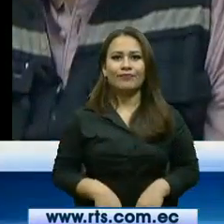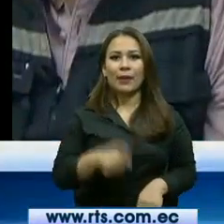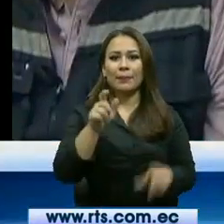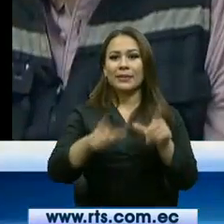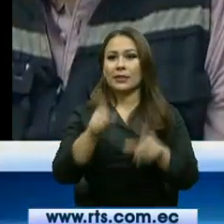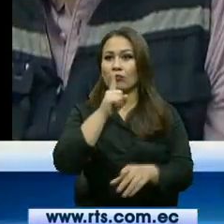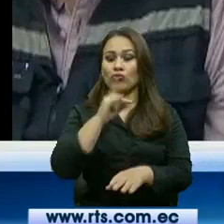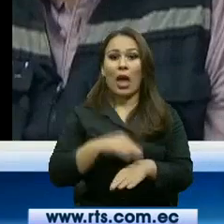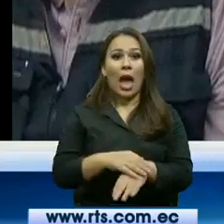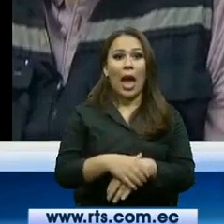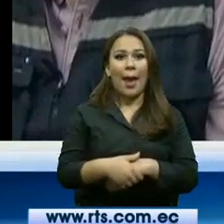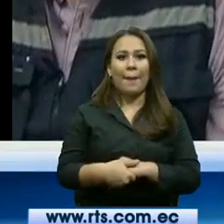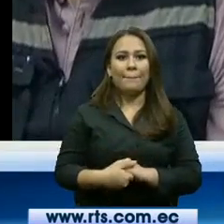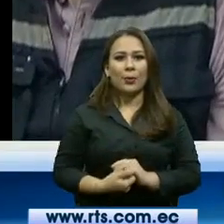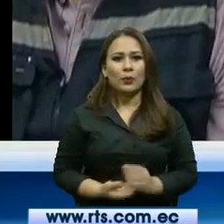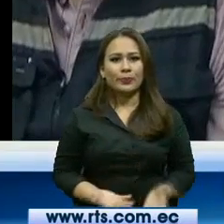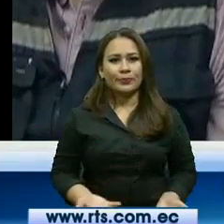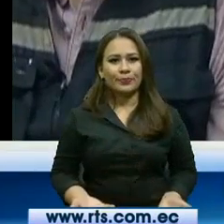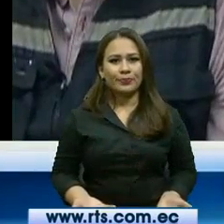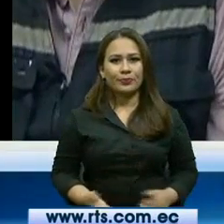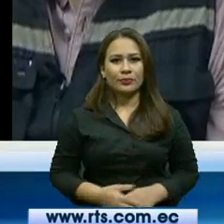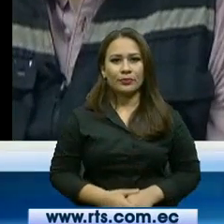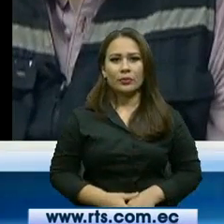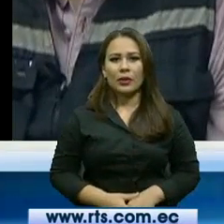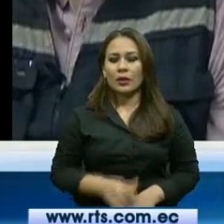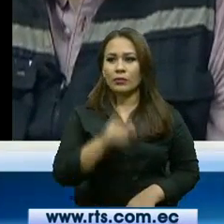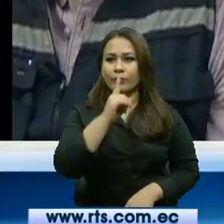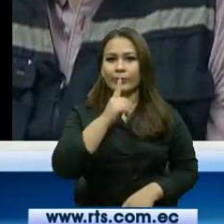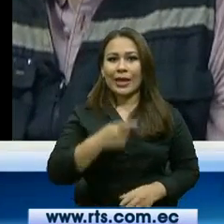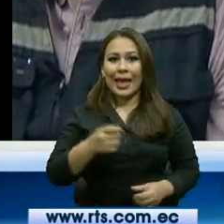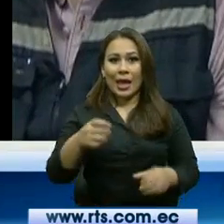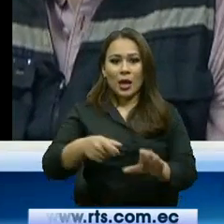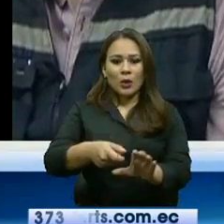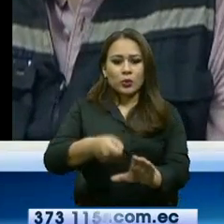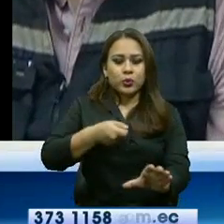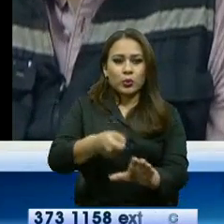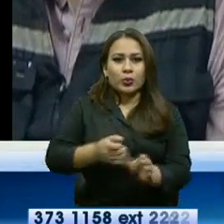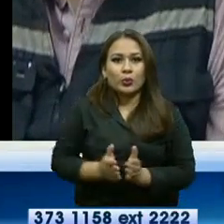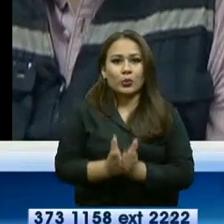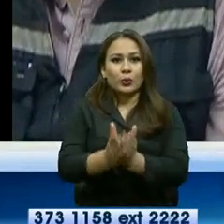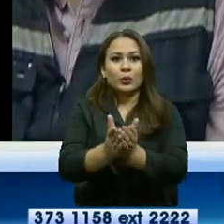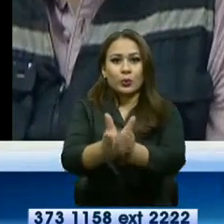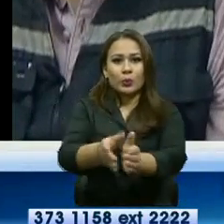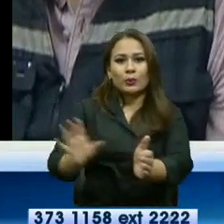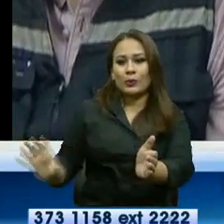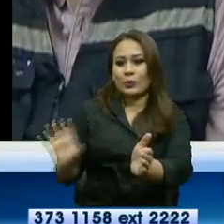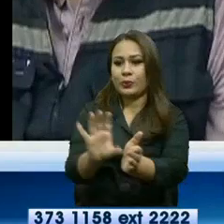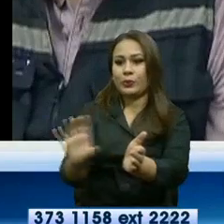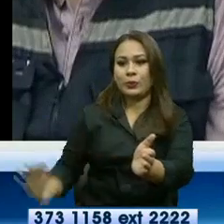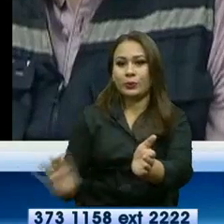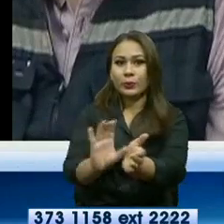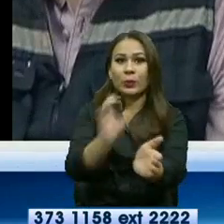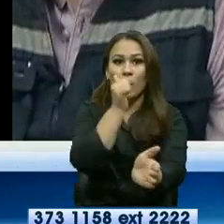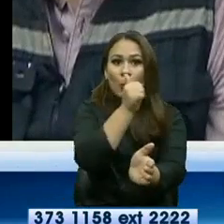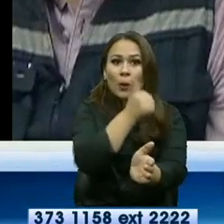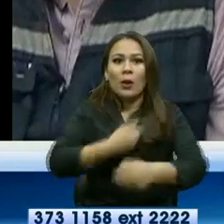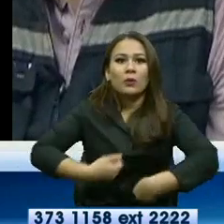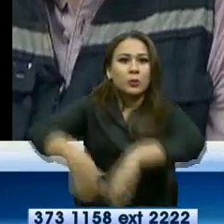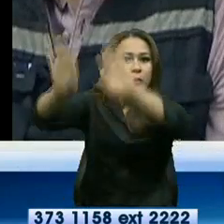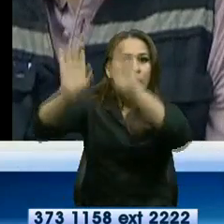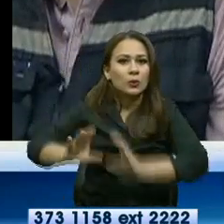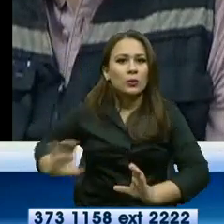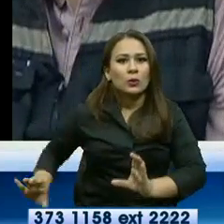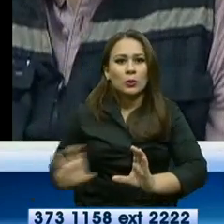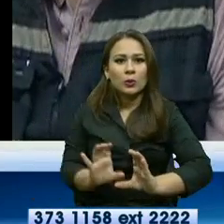ubicación estratégica, realizaban envíos en lanchas rápidas cargadas con droga. En el